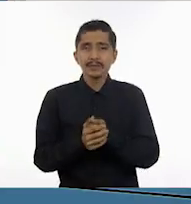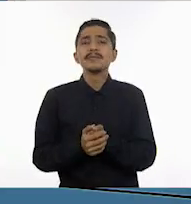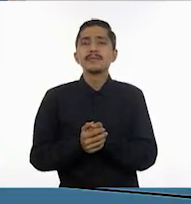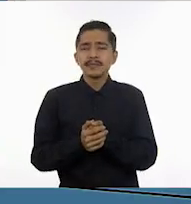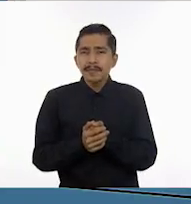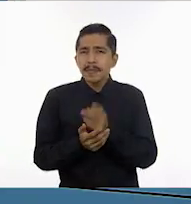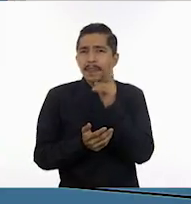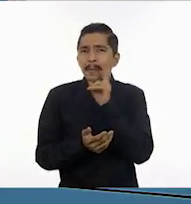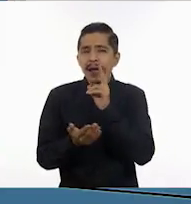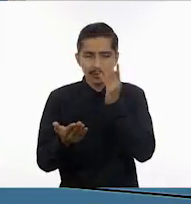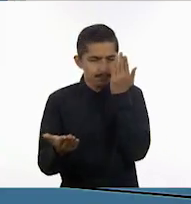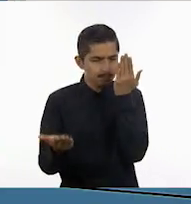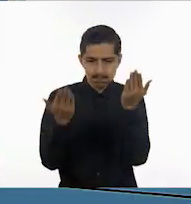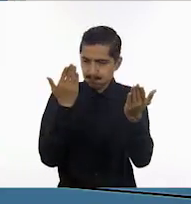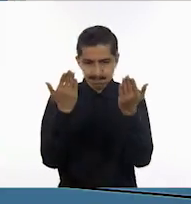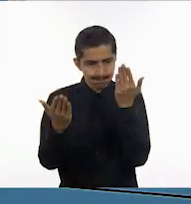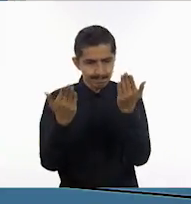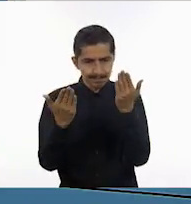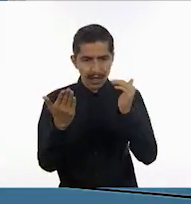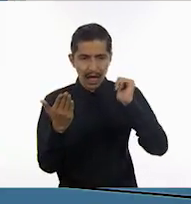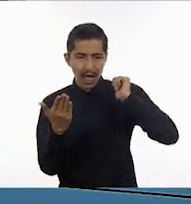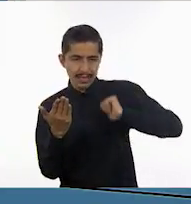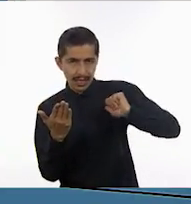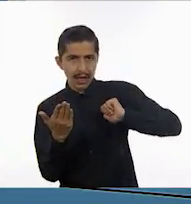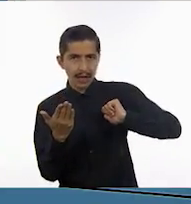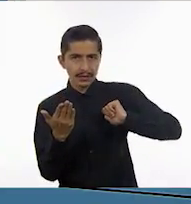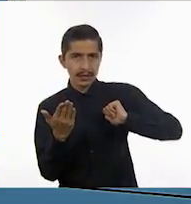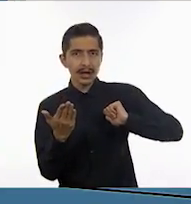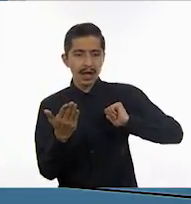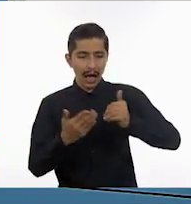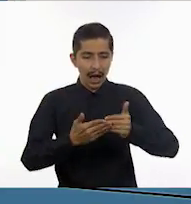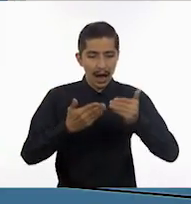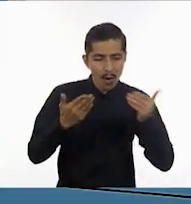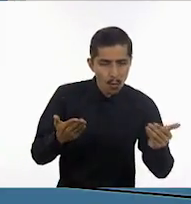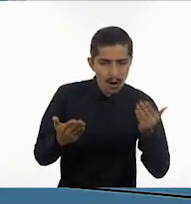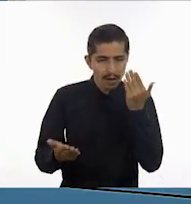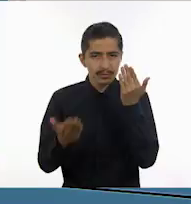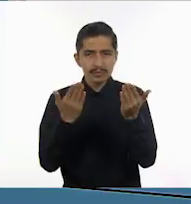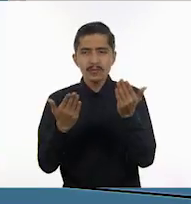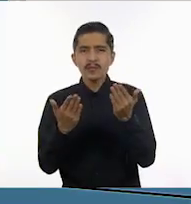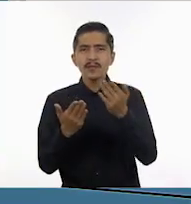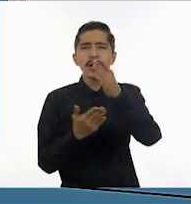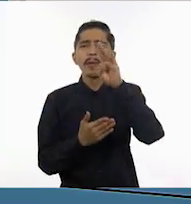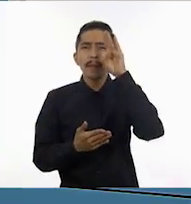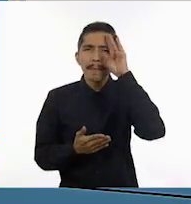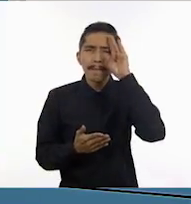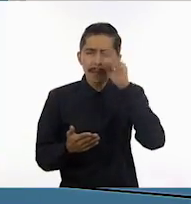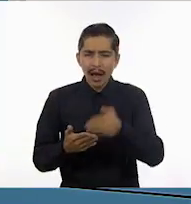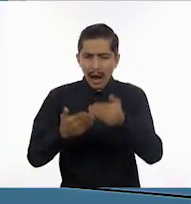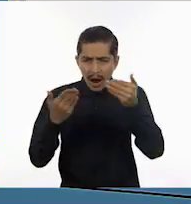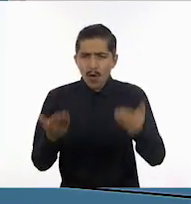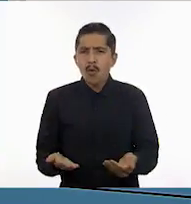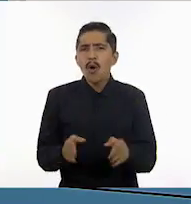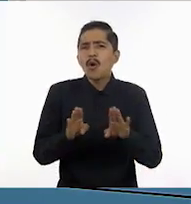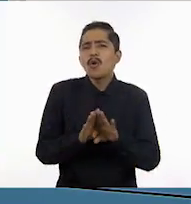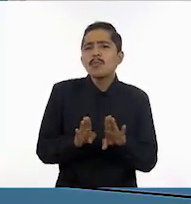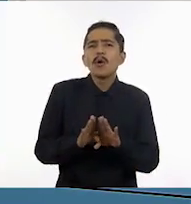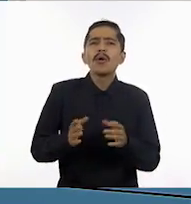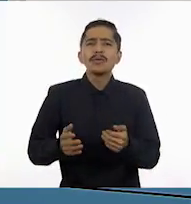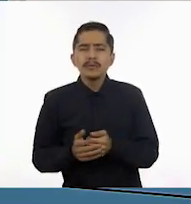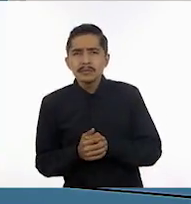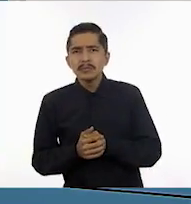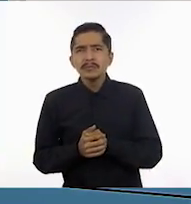comparar nuestra realidad actual con el contexto del pasado. Piensen, ¿cómo son los viajes en la actualidad? ¿Qué medios de